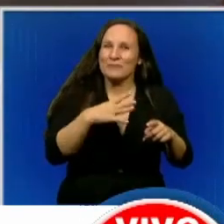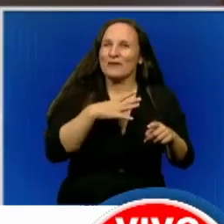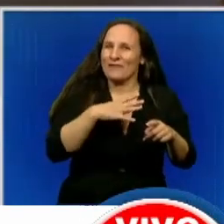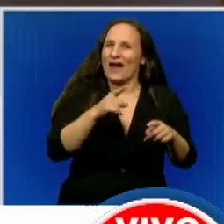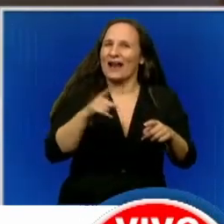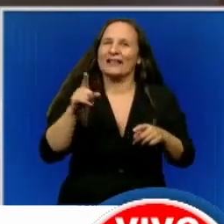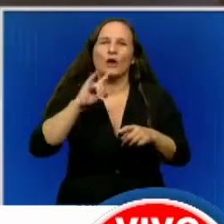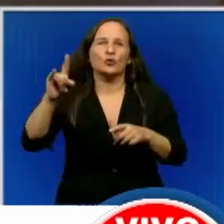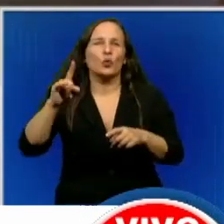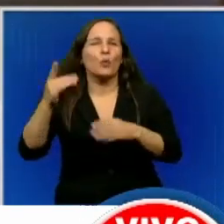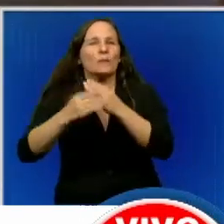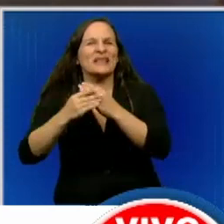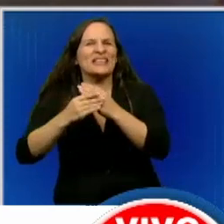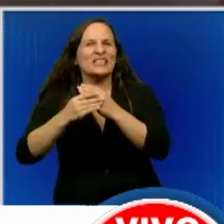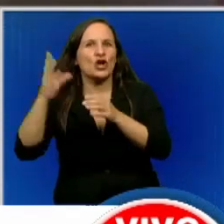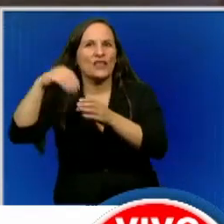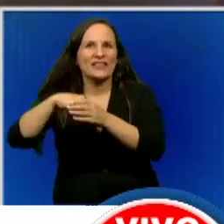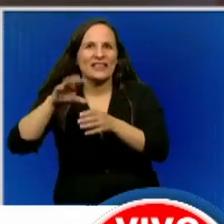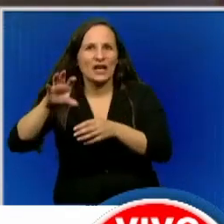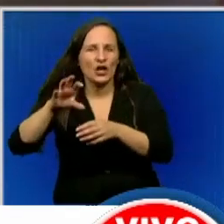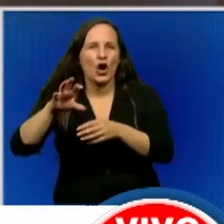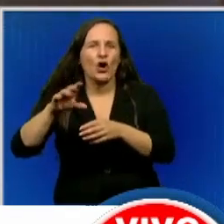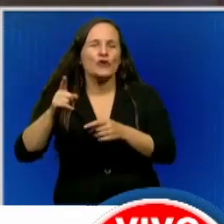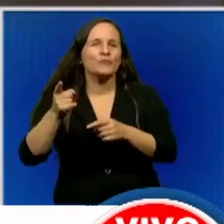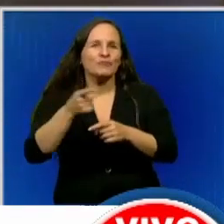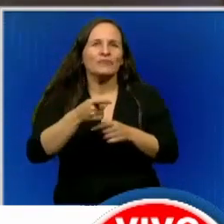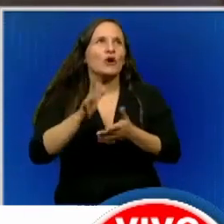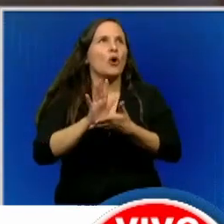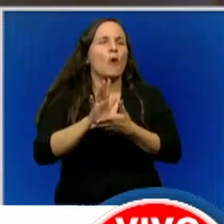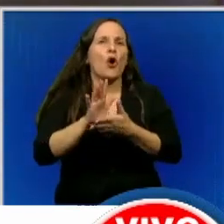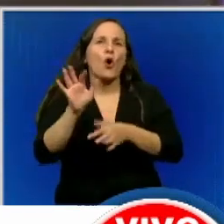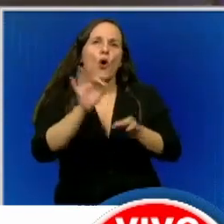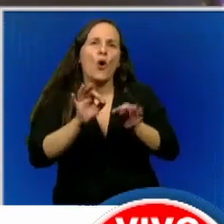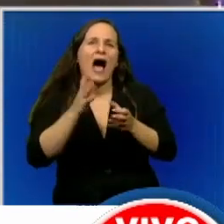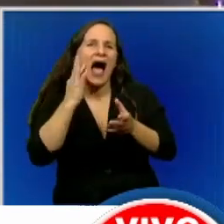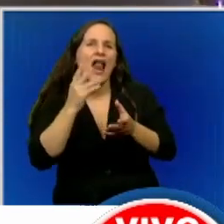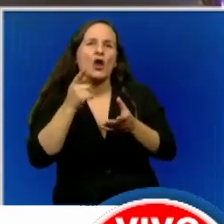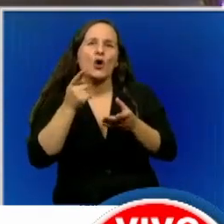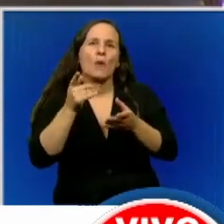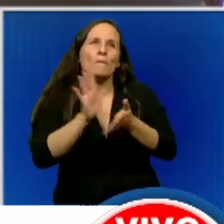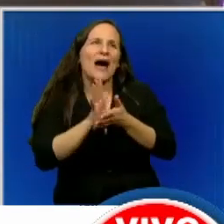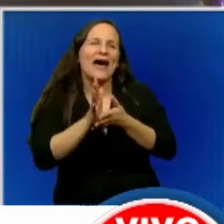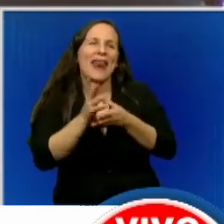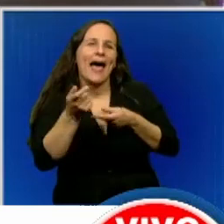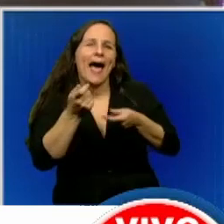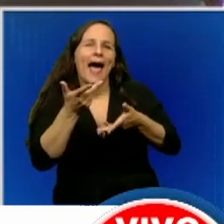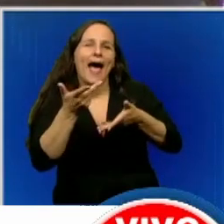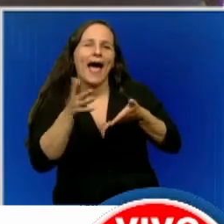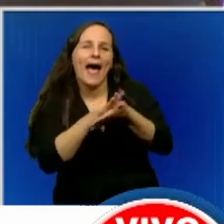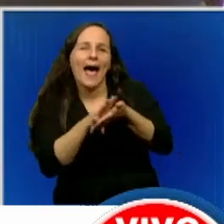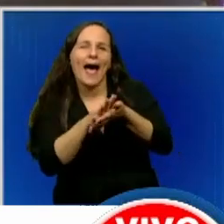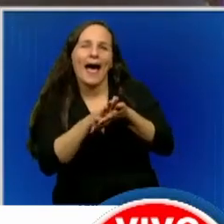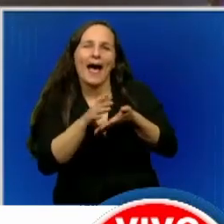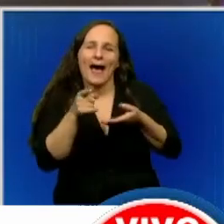puso el ministro del Interior, que ese proyecto era una herramienta de negociación, algo que nos olvidamos. Bajar los costos